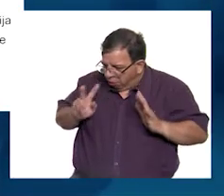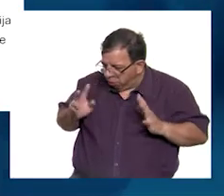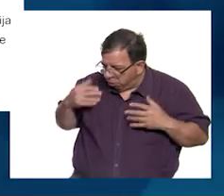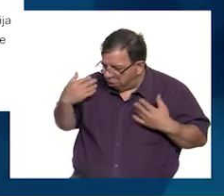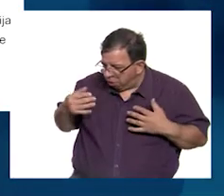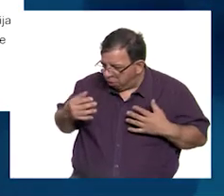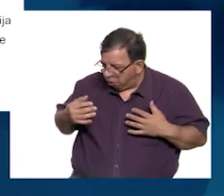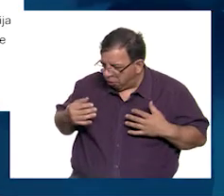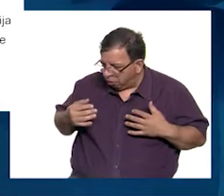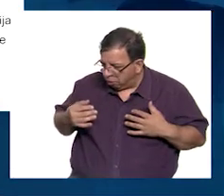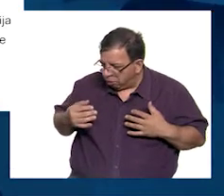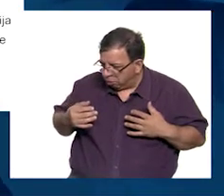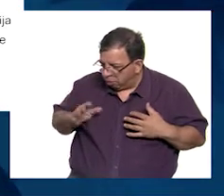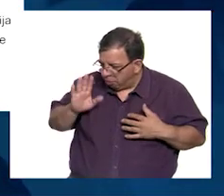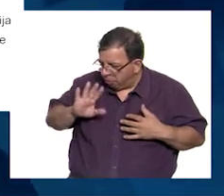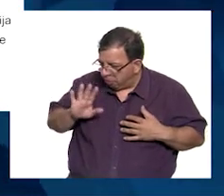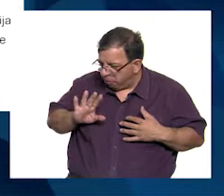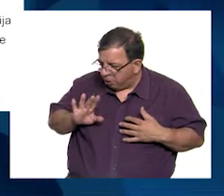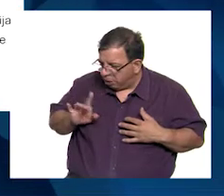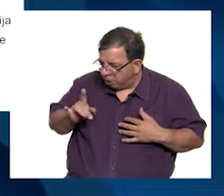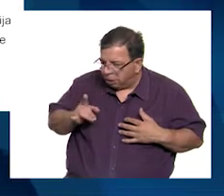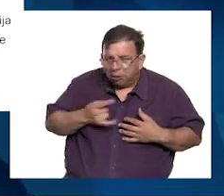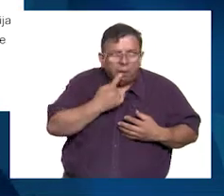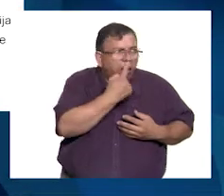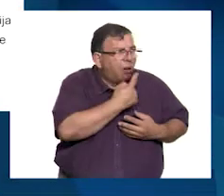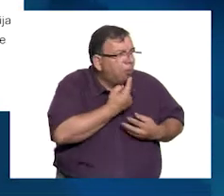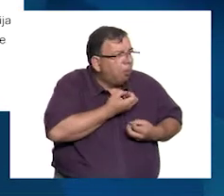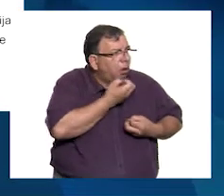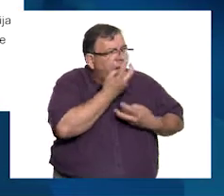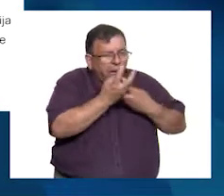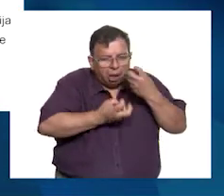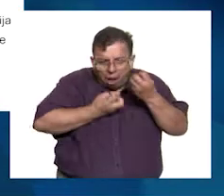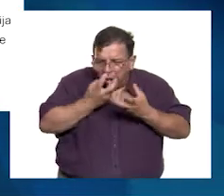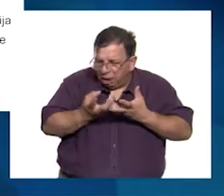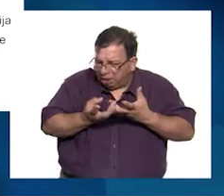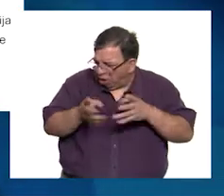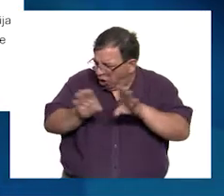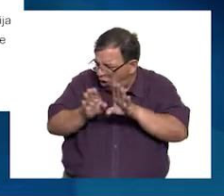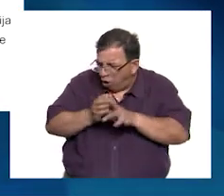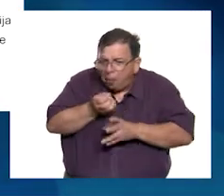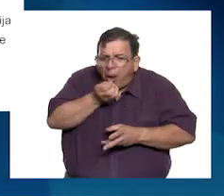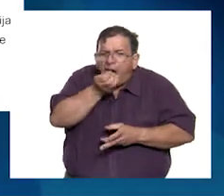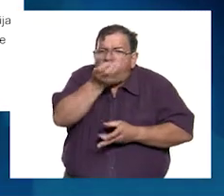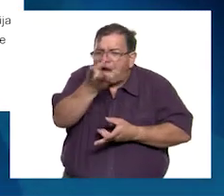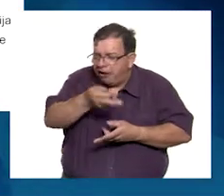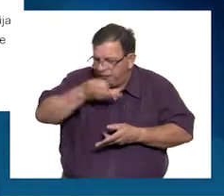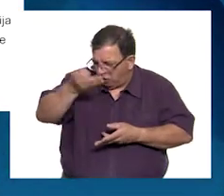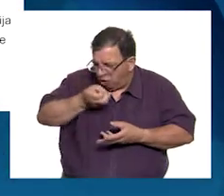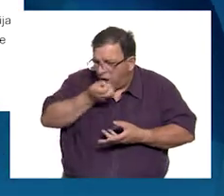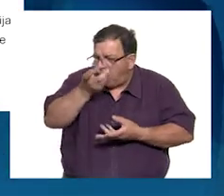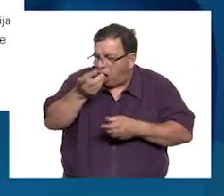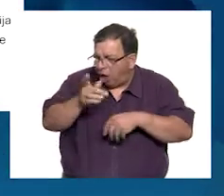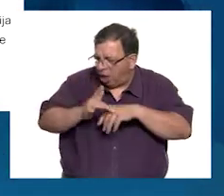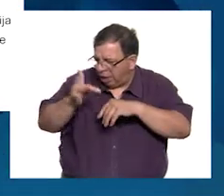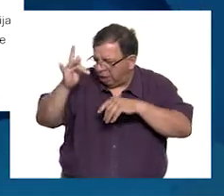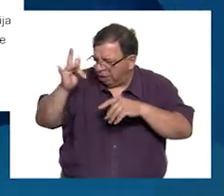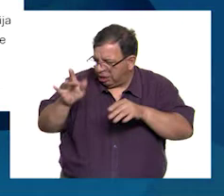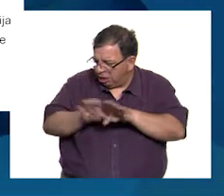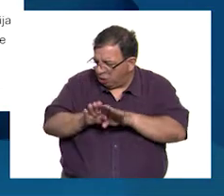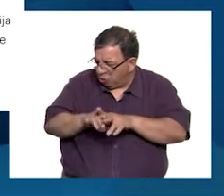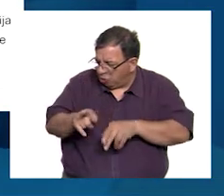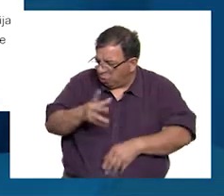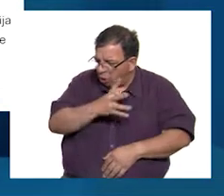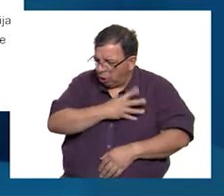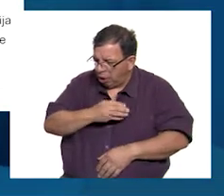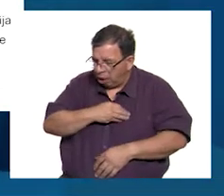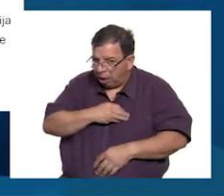asombrada. «Si parece que le salen de la boca perlas y diamantes. ¿Cómo es eso, hija mía?». Era la primera vez que la llamaba